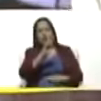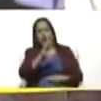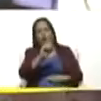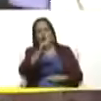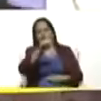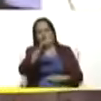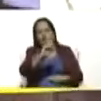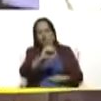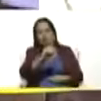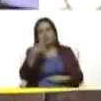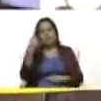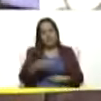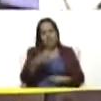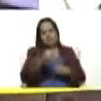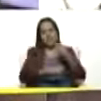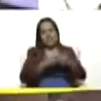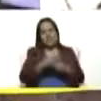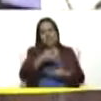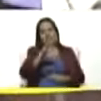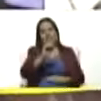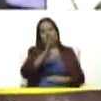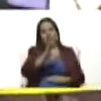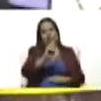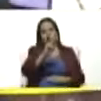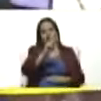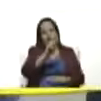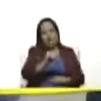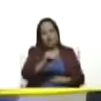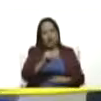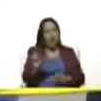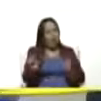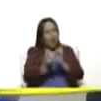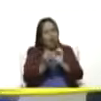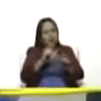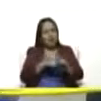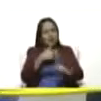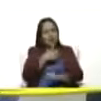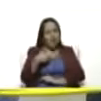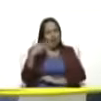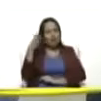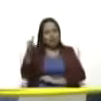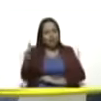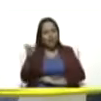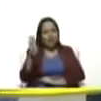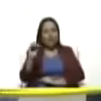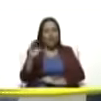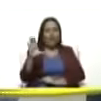Boconó. Tenía que ser Boconó. Pronto voy a Boconó. Quiero ir a Boconó.